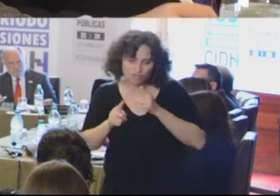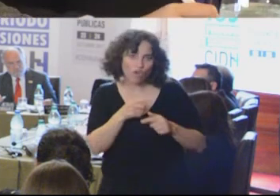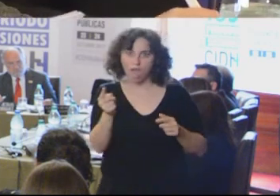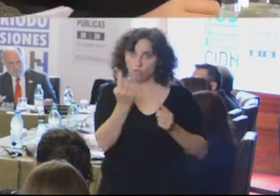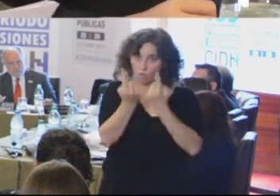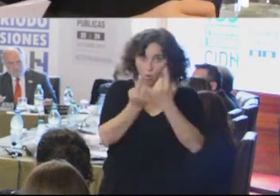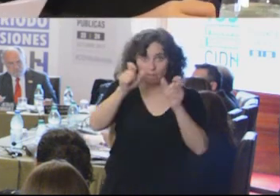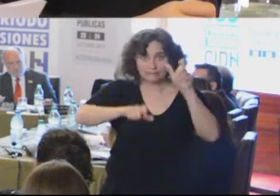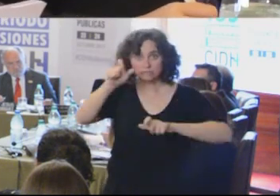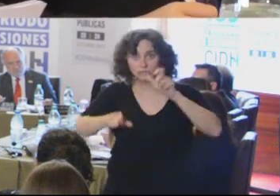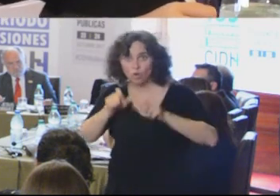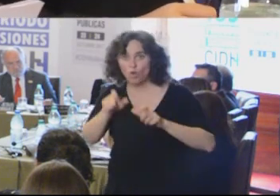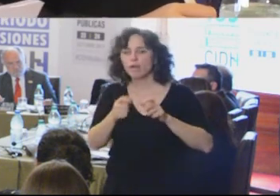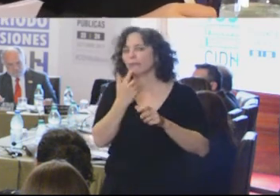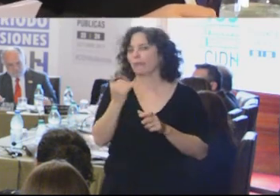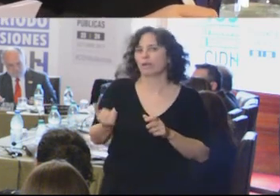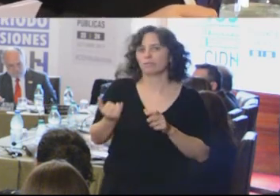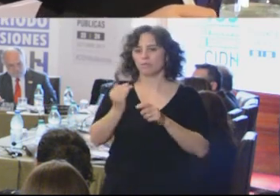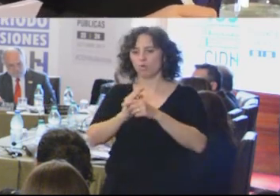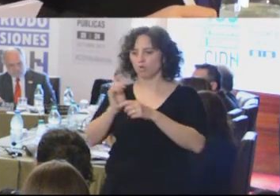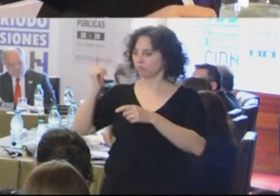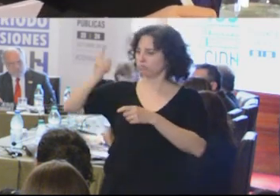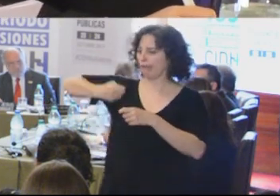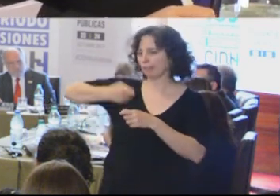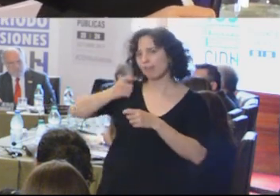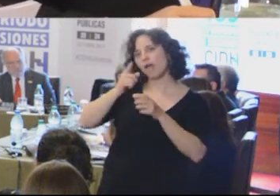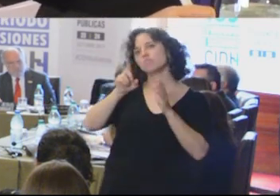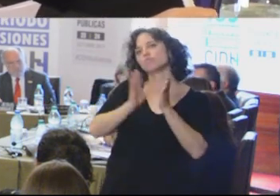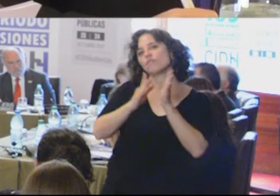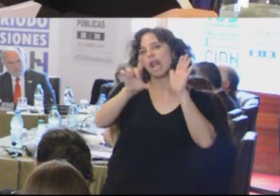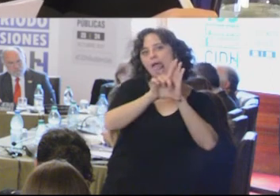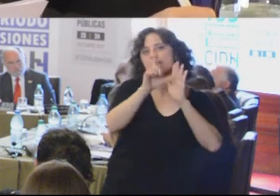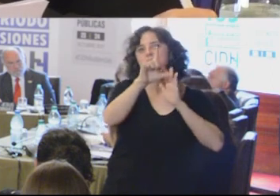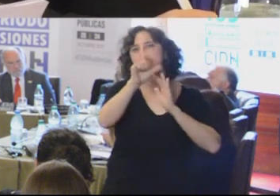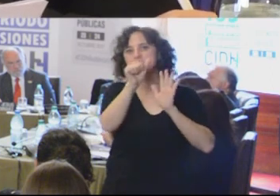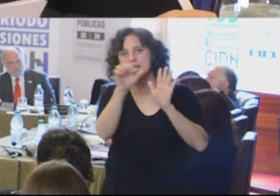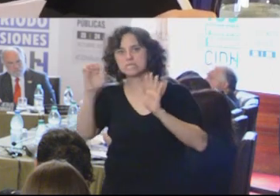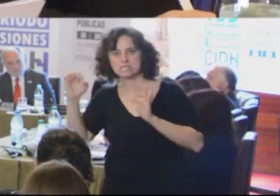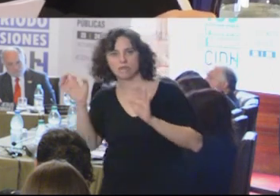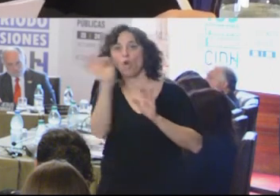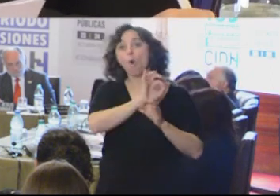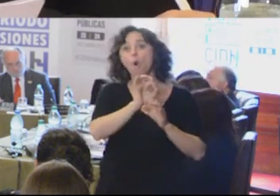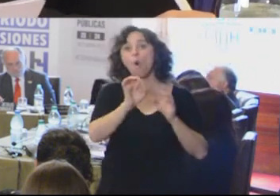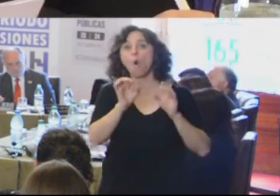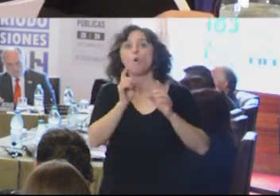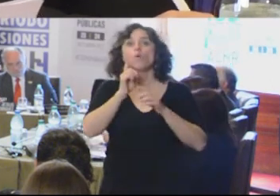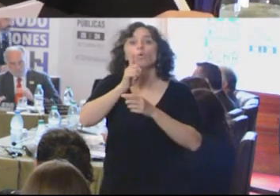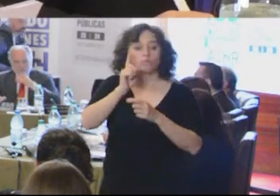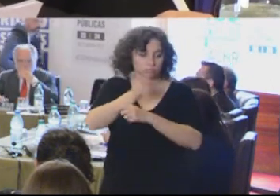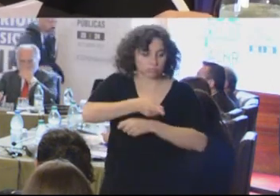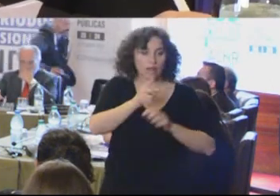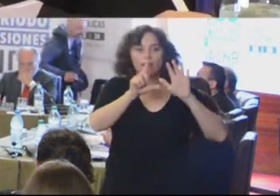persona ya sea a partir de una instrucción en el régimen de ley 600 o una formulación de imputación en ley